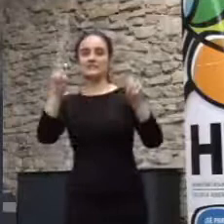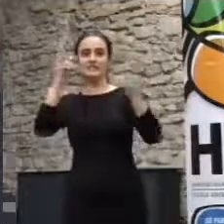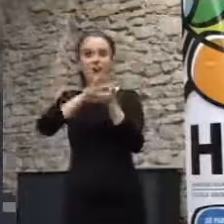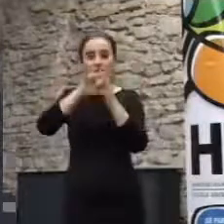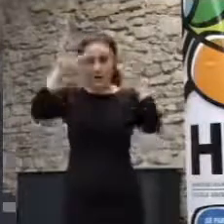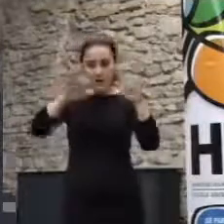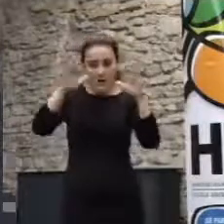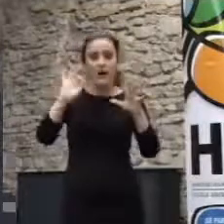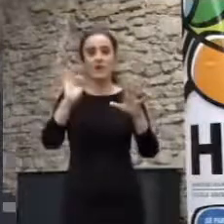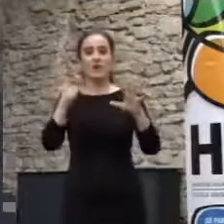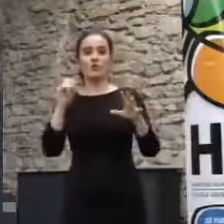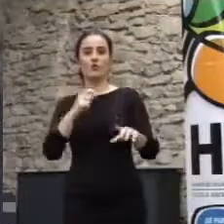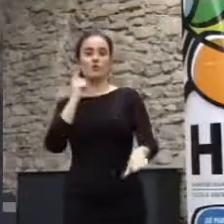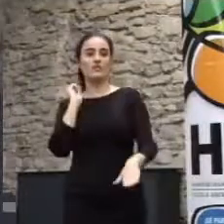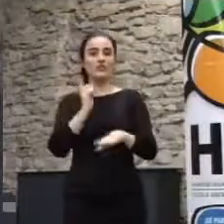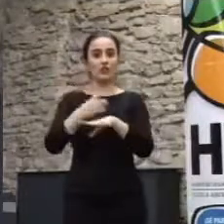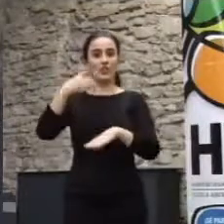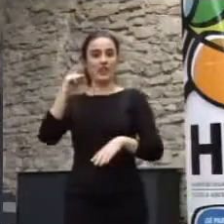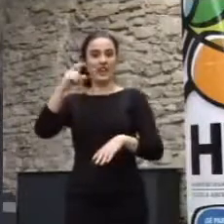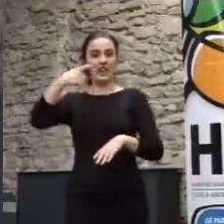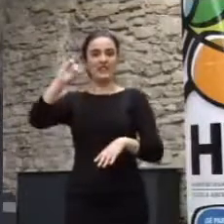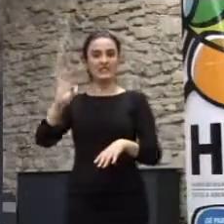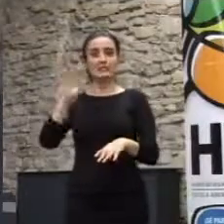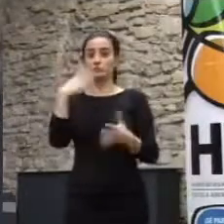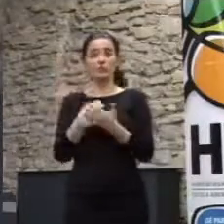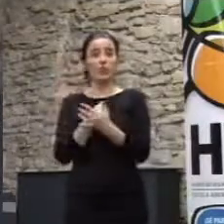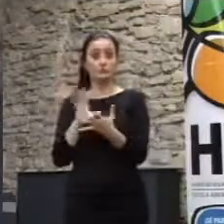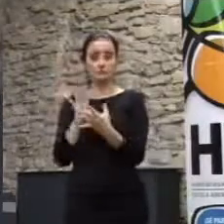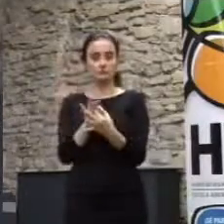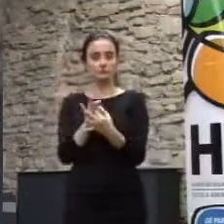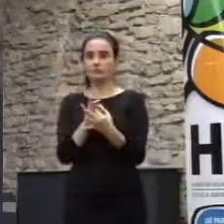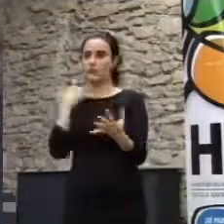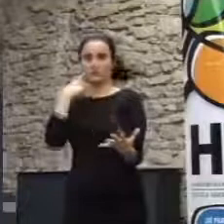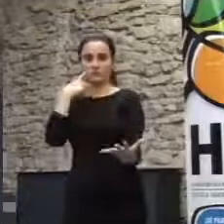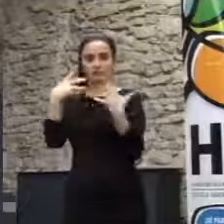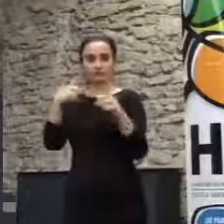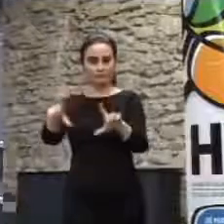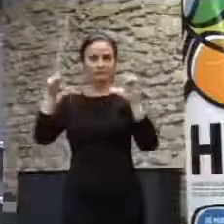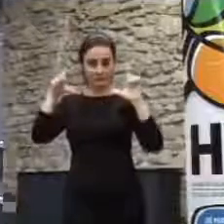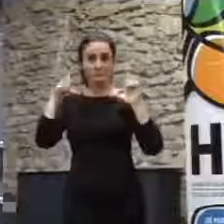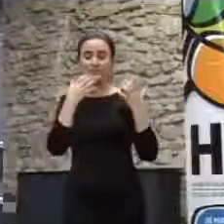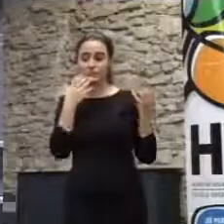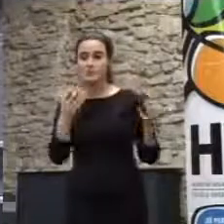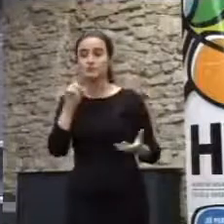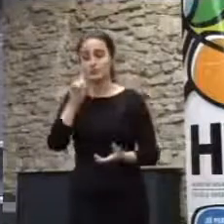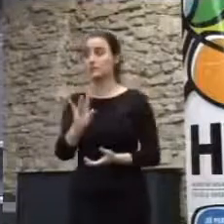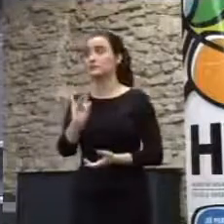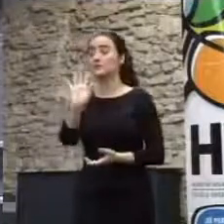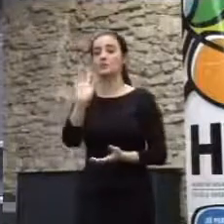Sevilla se convierte en noticia. Y luego el ámbito local que se le puede dar a la visita, ¿no? O las declaraciones que he escuchado